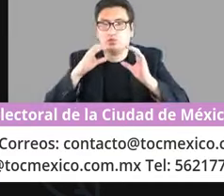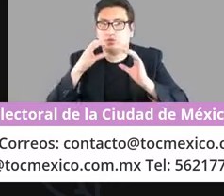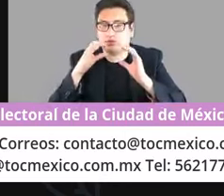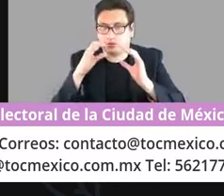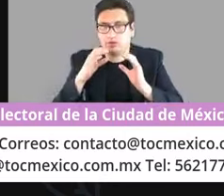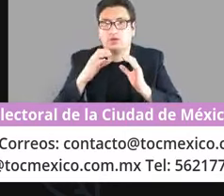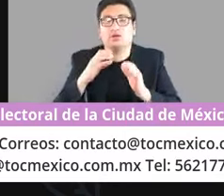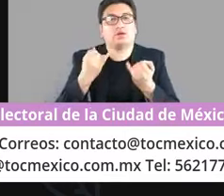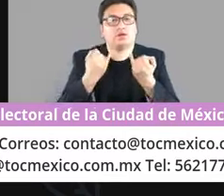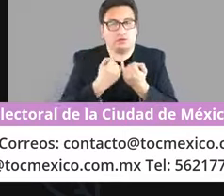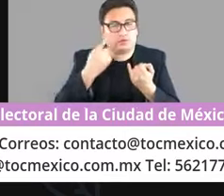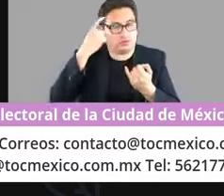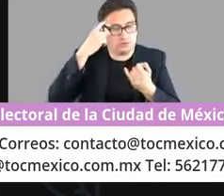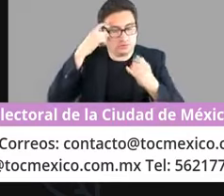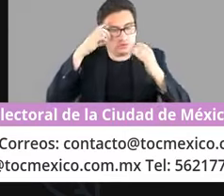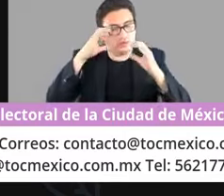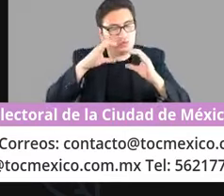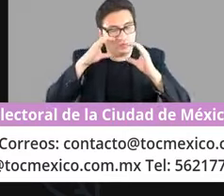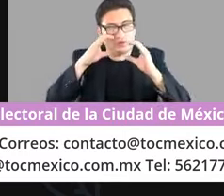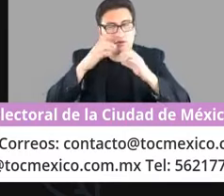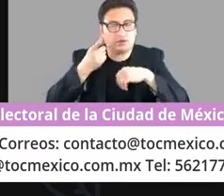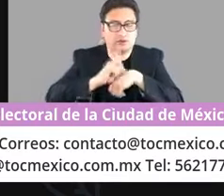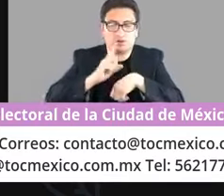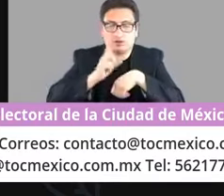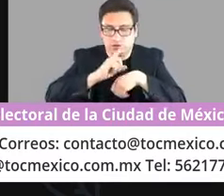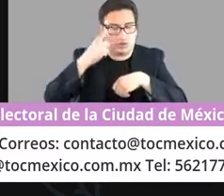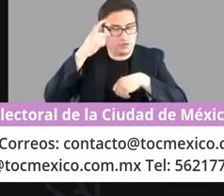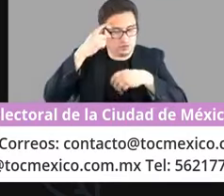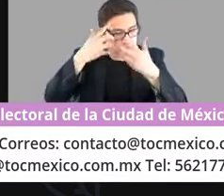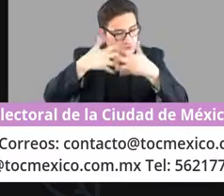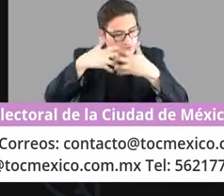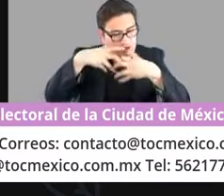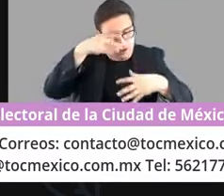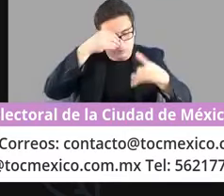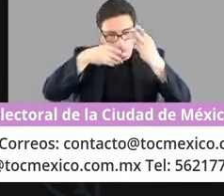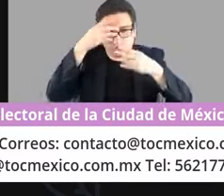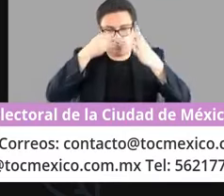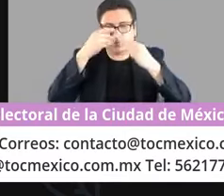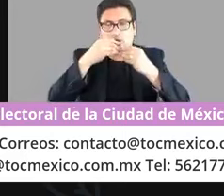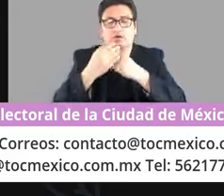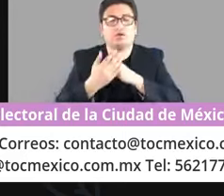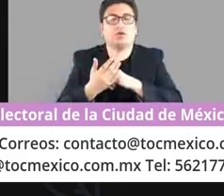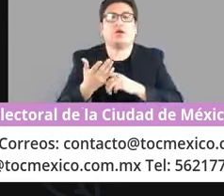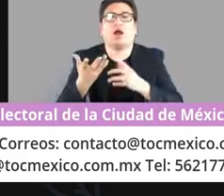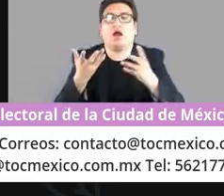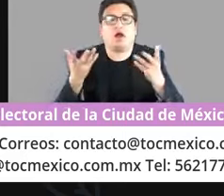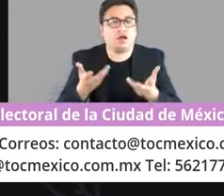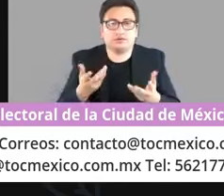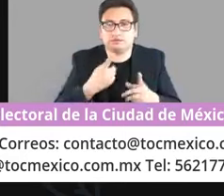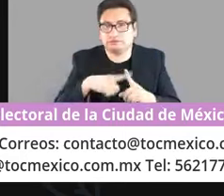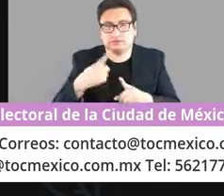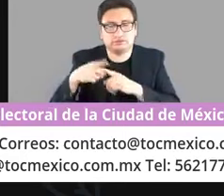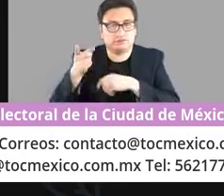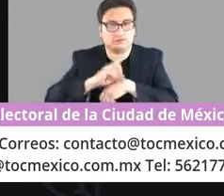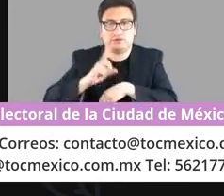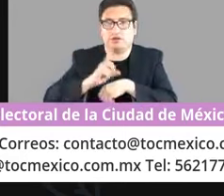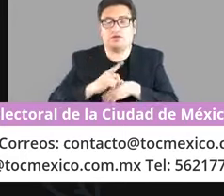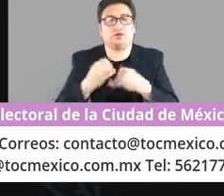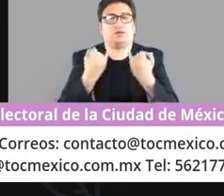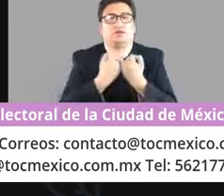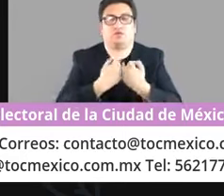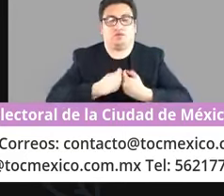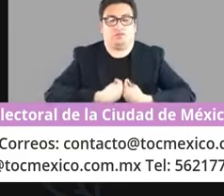nuestro cerebro todos los días. Y la idea es también vivir de acuerdo a nuestros valores, de acuerdo